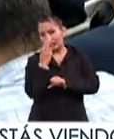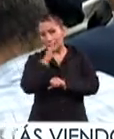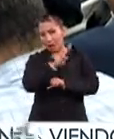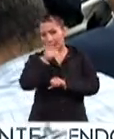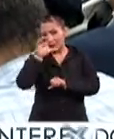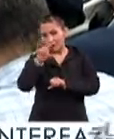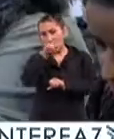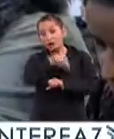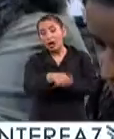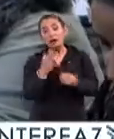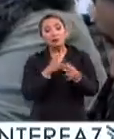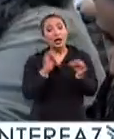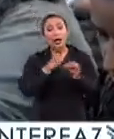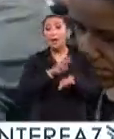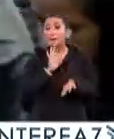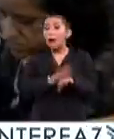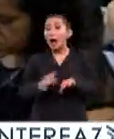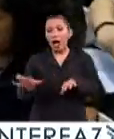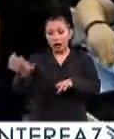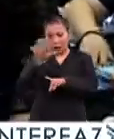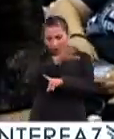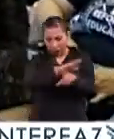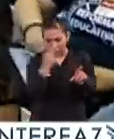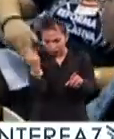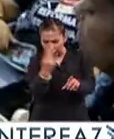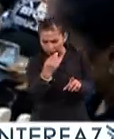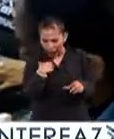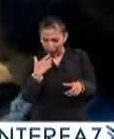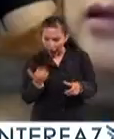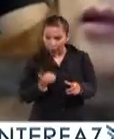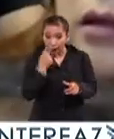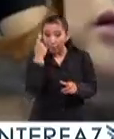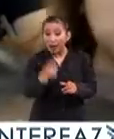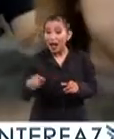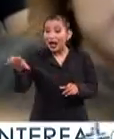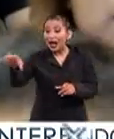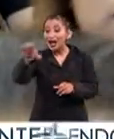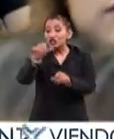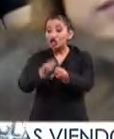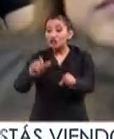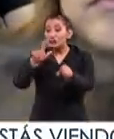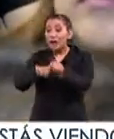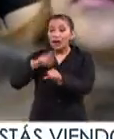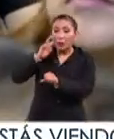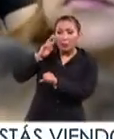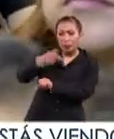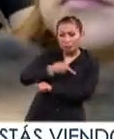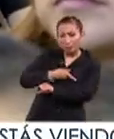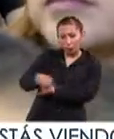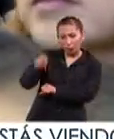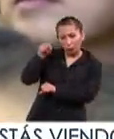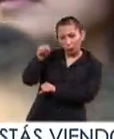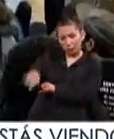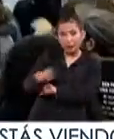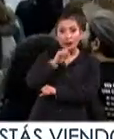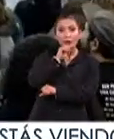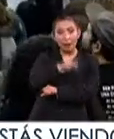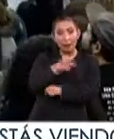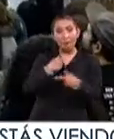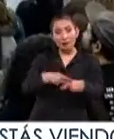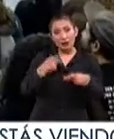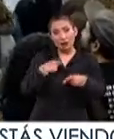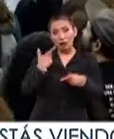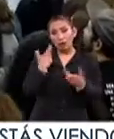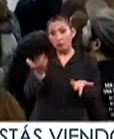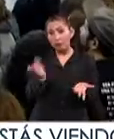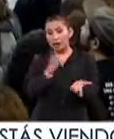California plantearon establecer las condiciones necesarias para que los sectores sociales más desfavorecidos, incluida la población